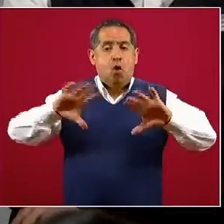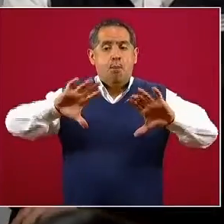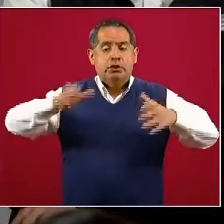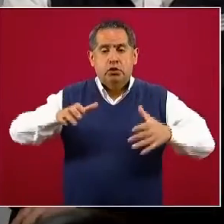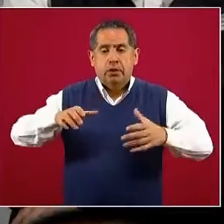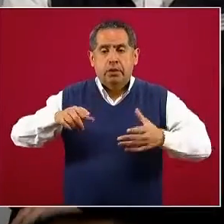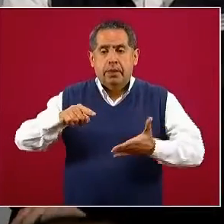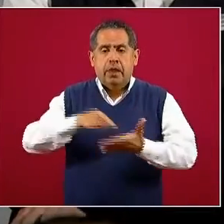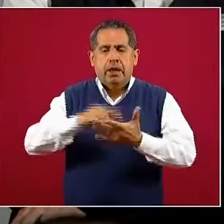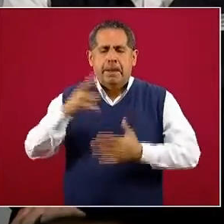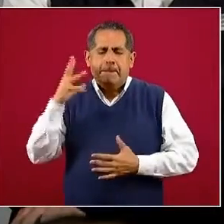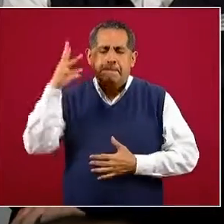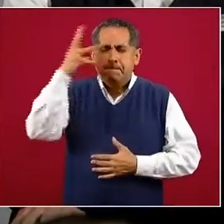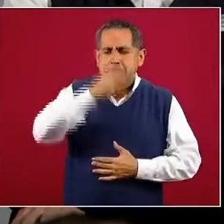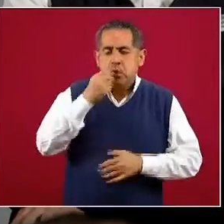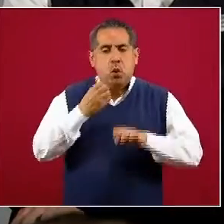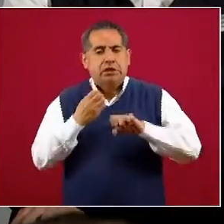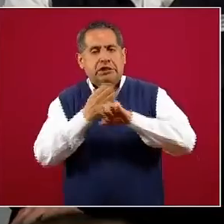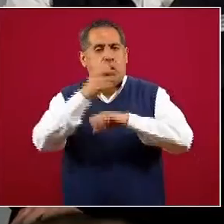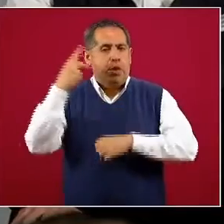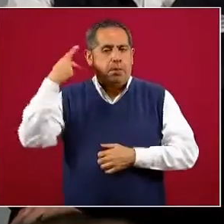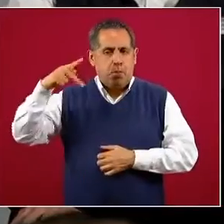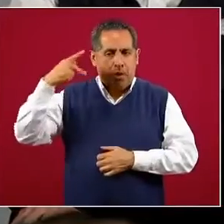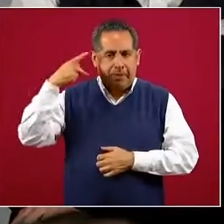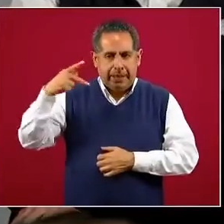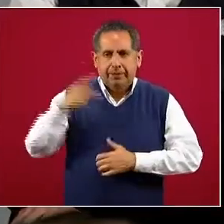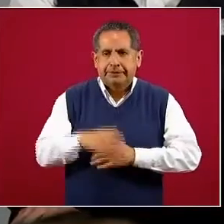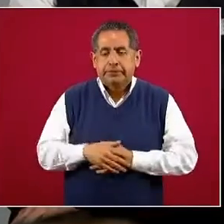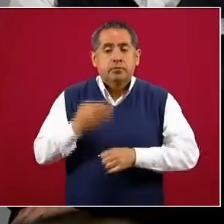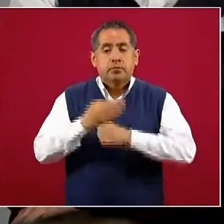coronavirus.gov.mx. Juntos saldremos adelante.